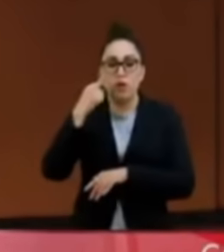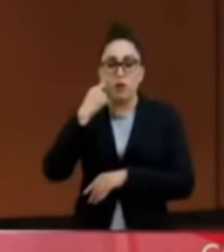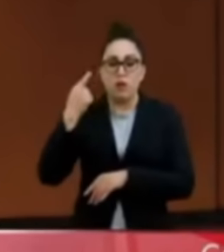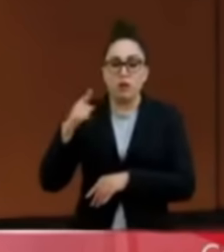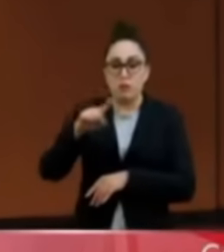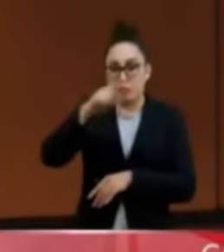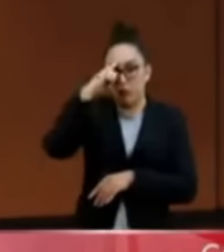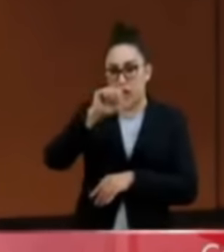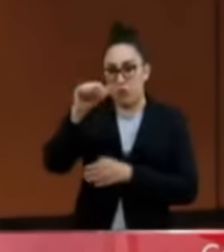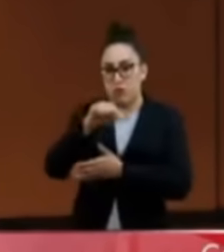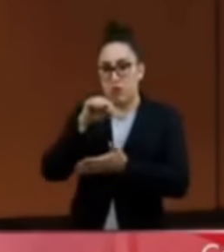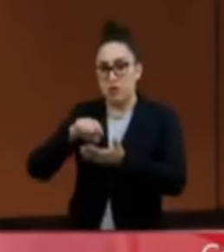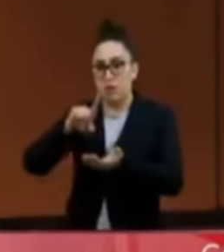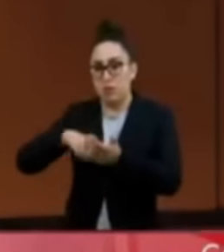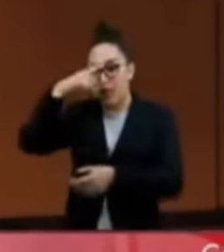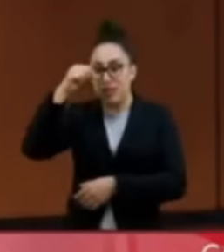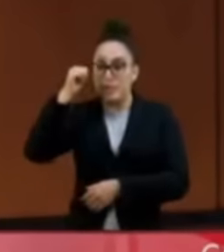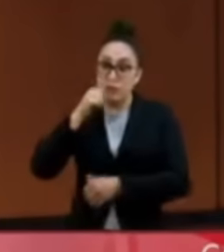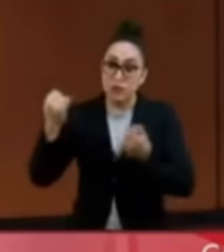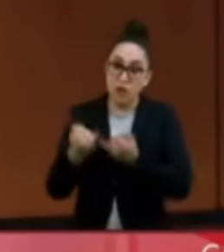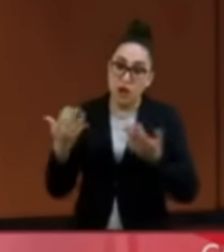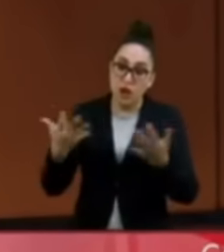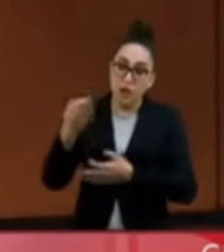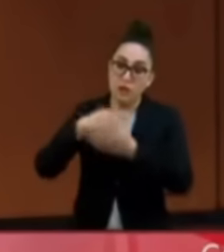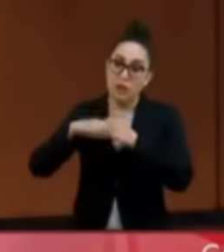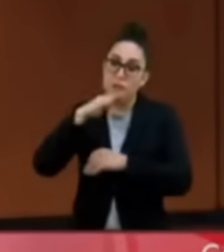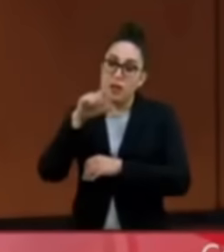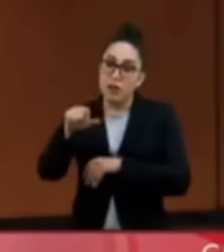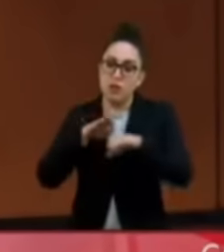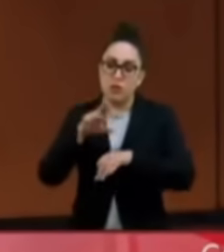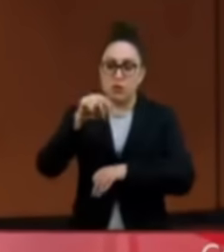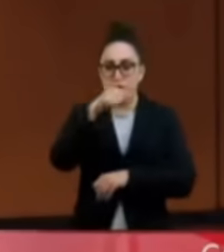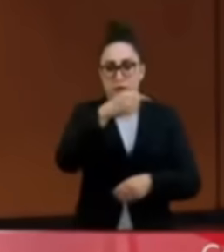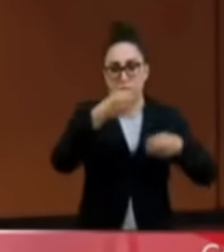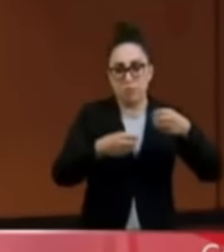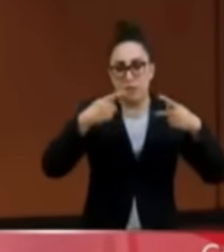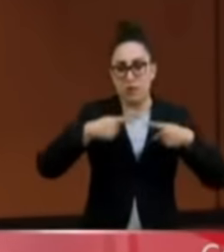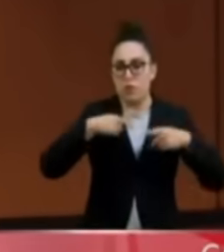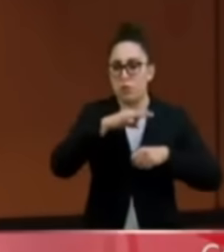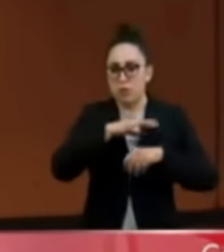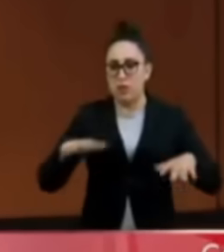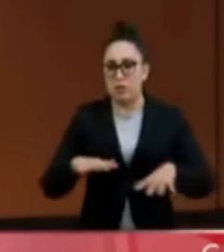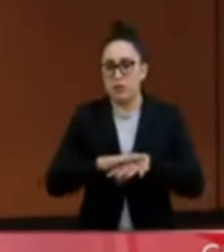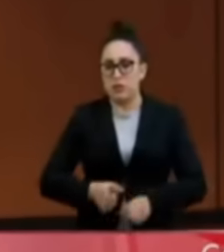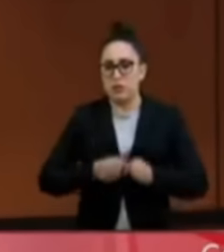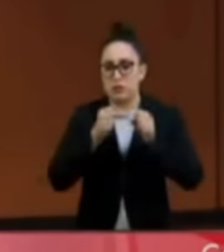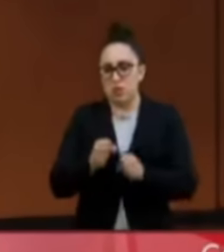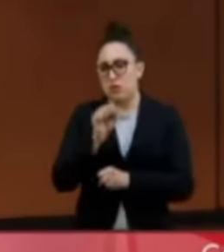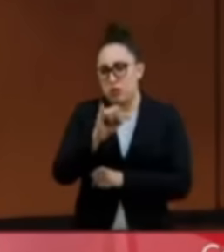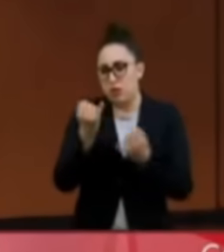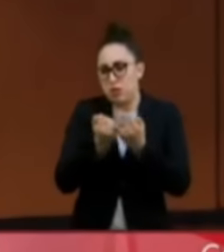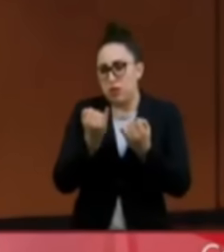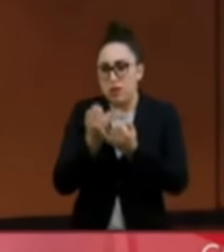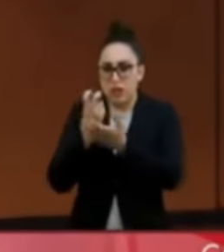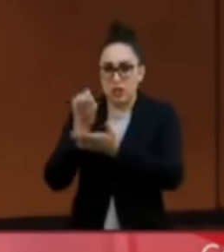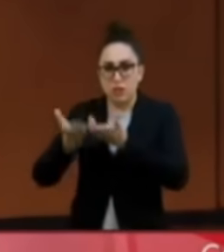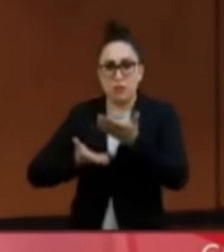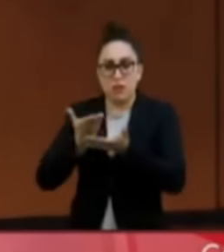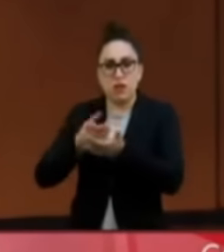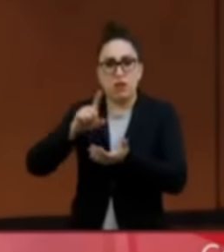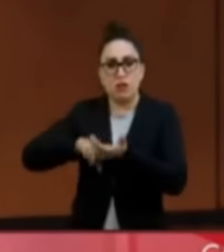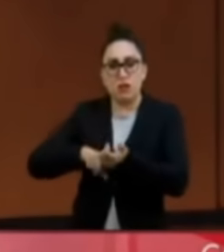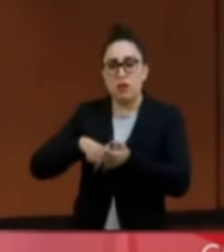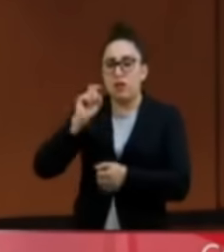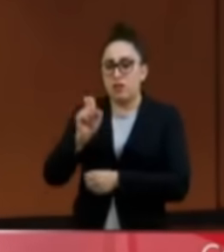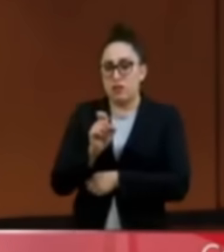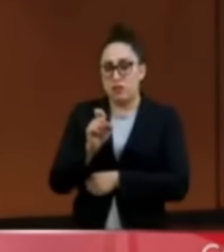partes, el mal no es eterno, porque los magistrados van a ser amovibles. Termine, senador. Aunque esta reforma será también combatida, sosteniéndose